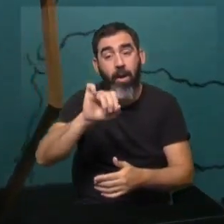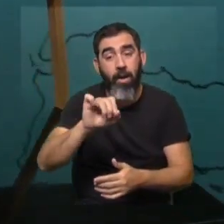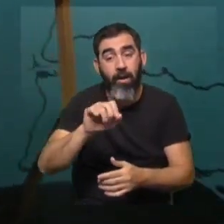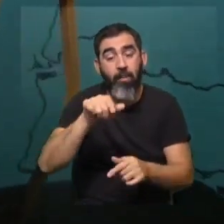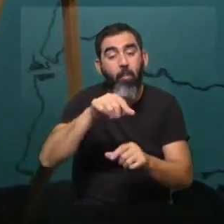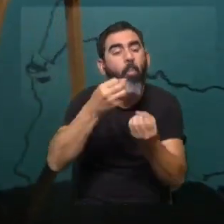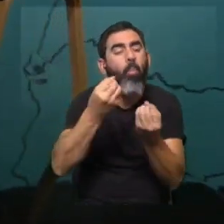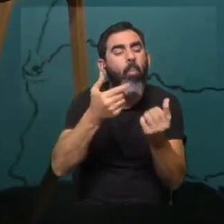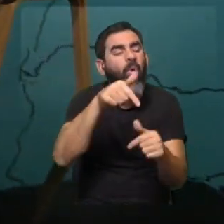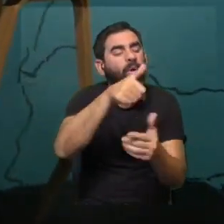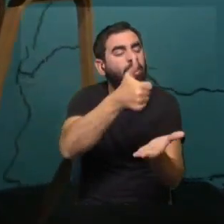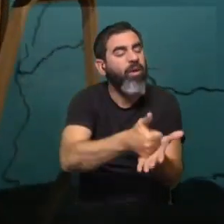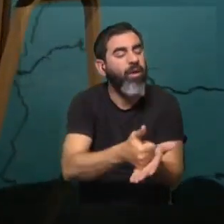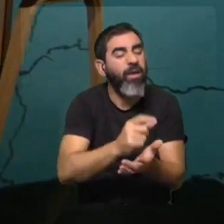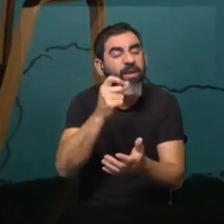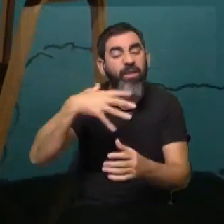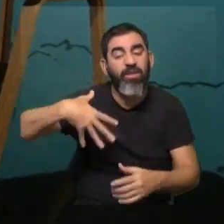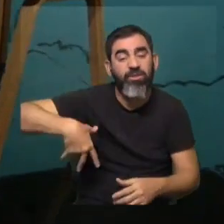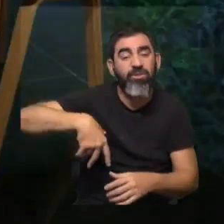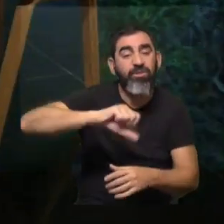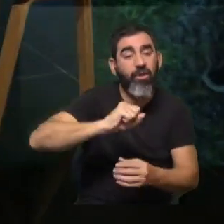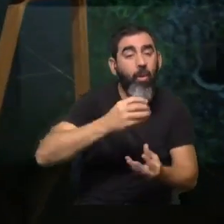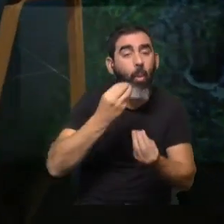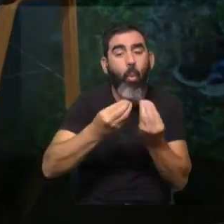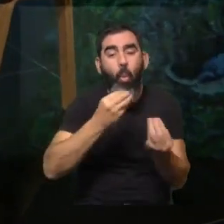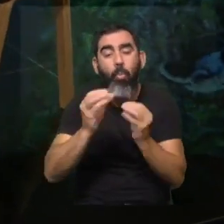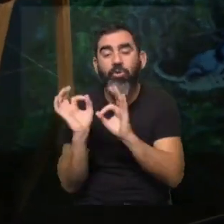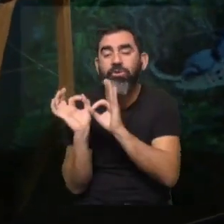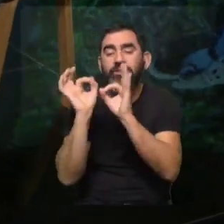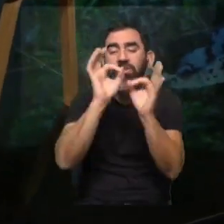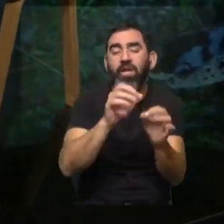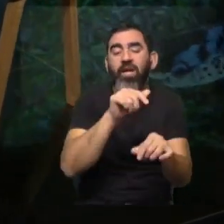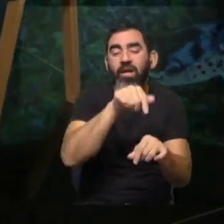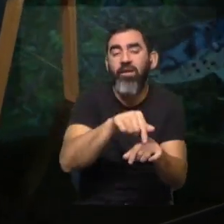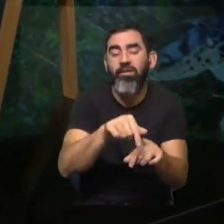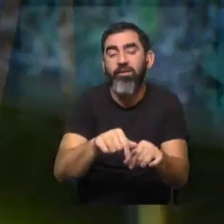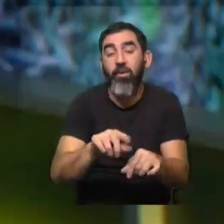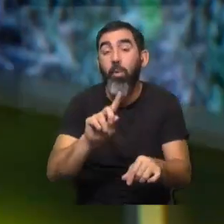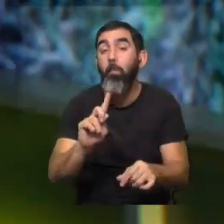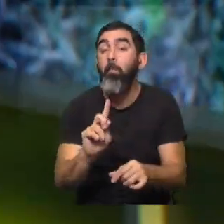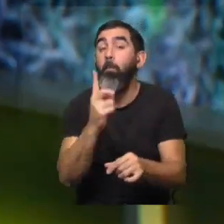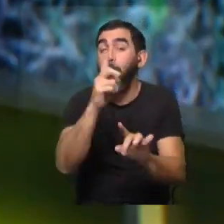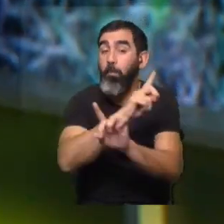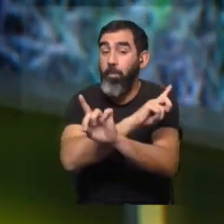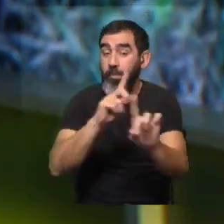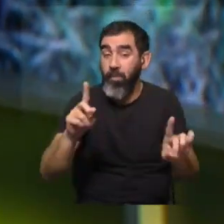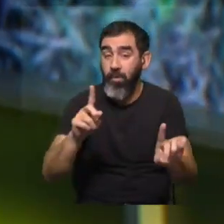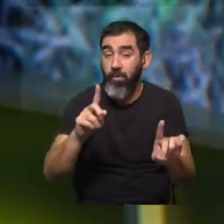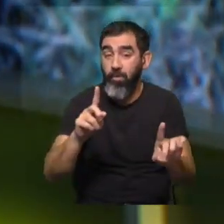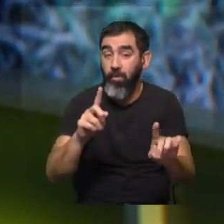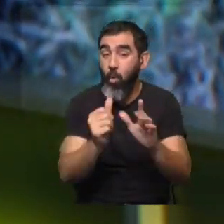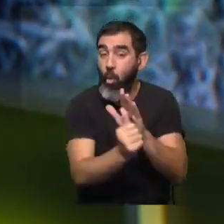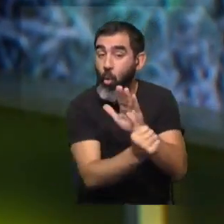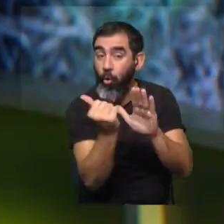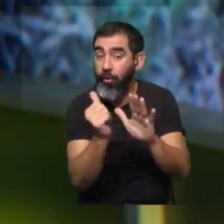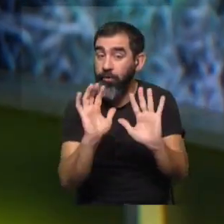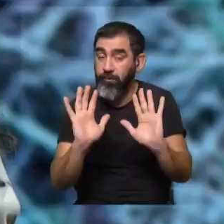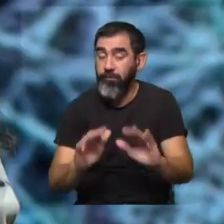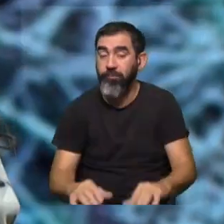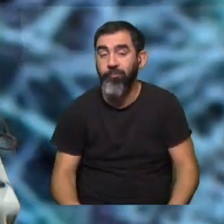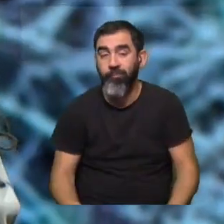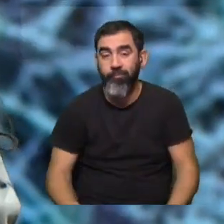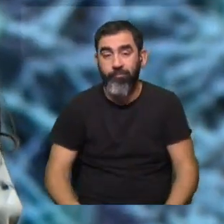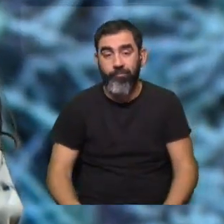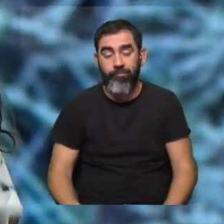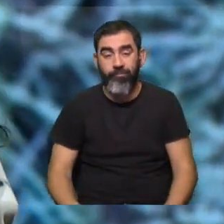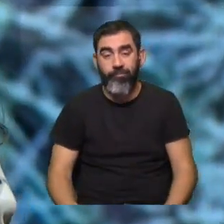no, y empezar a dibujar de nuevo los mapas, tal vez, de población de la especie, porque no es el primer margay que aparece fuera de zona. Bueno,